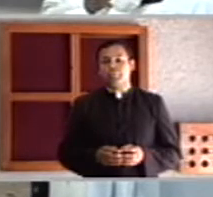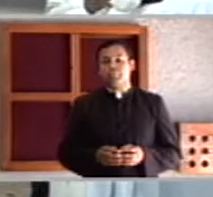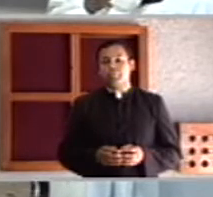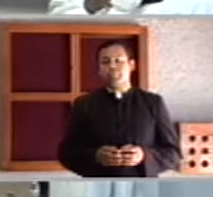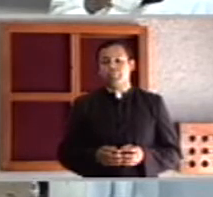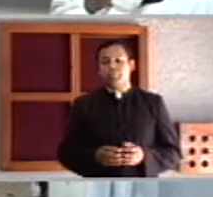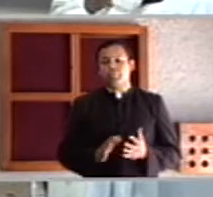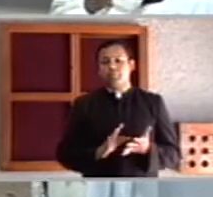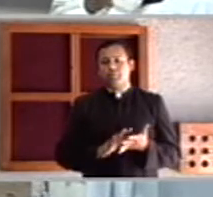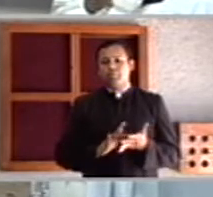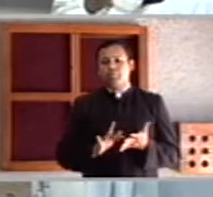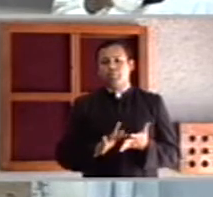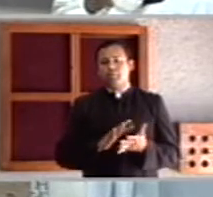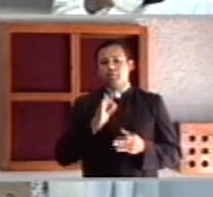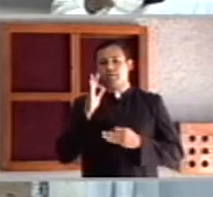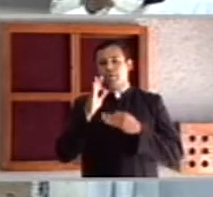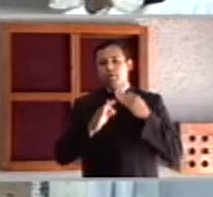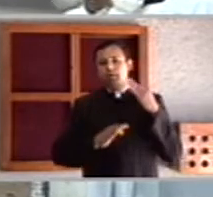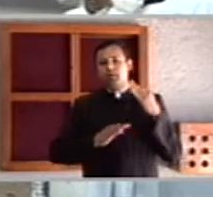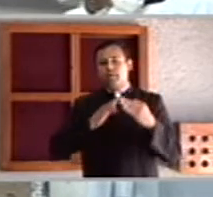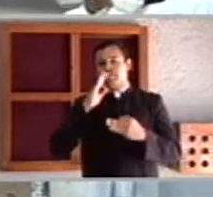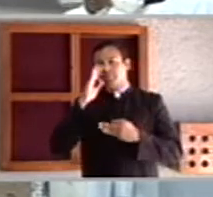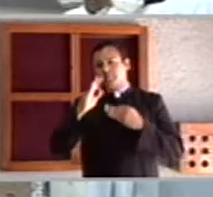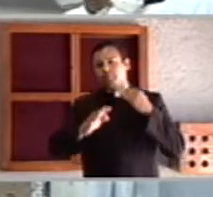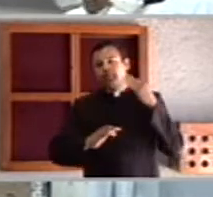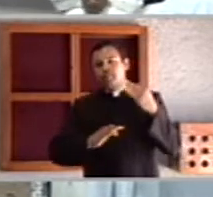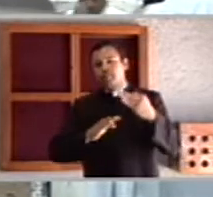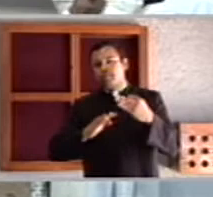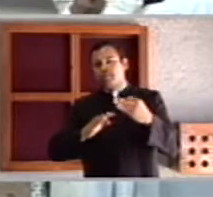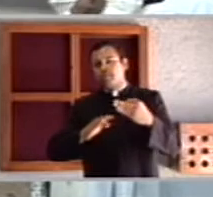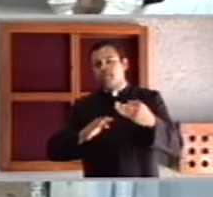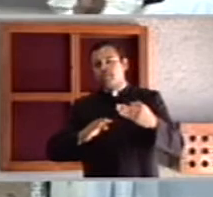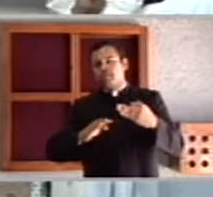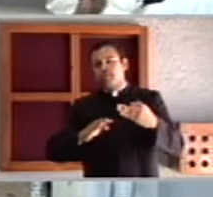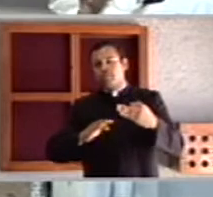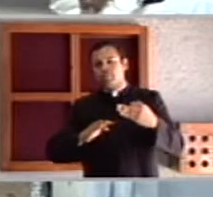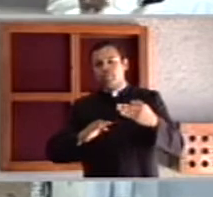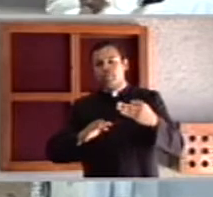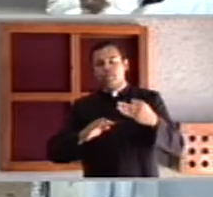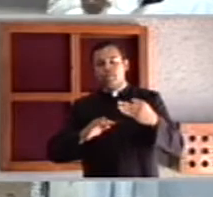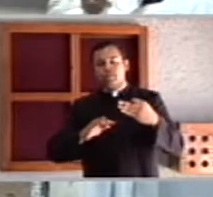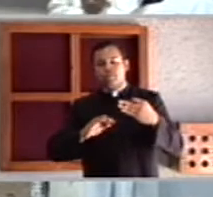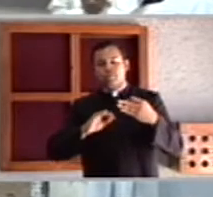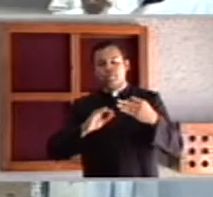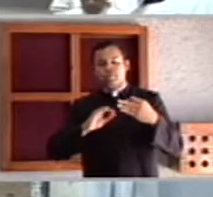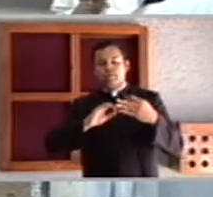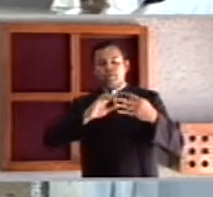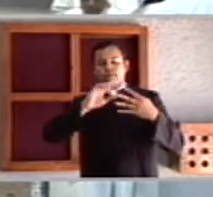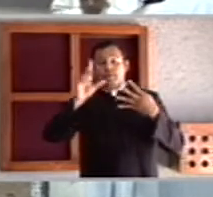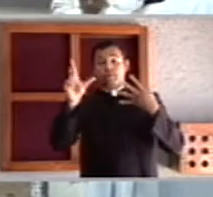Lectio Sancti Evangelii secundum Lucam.